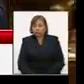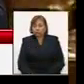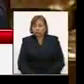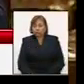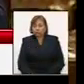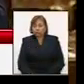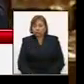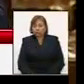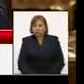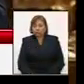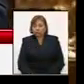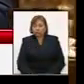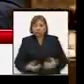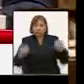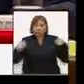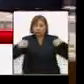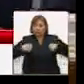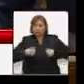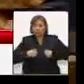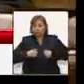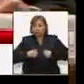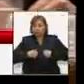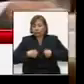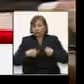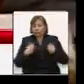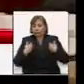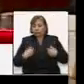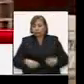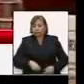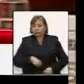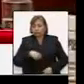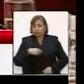justamente sacarme la casaca porque ya no aguanto. Sí, sí. Para que vea mi chaleco.